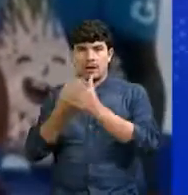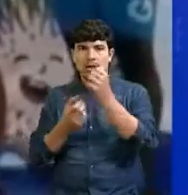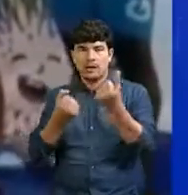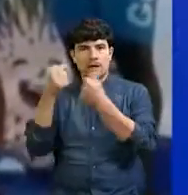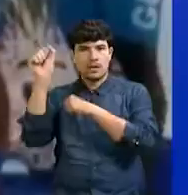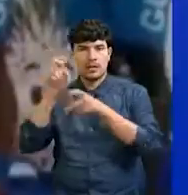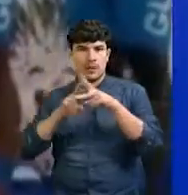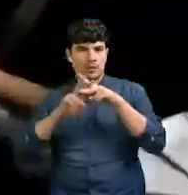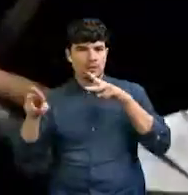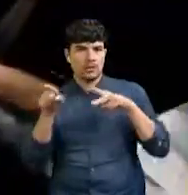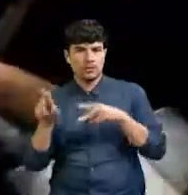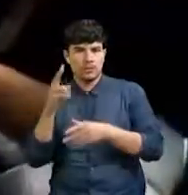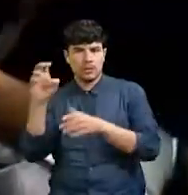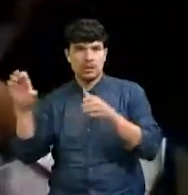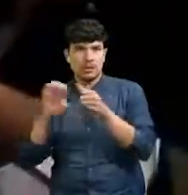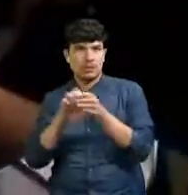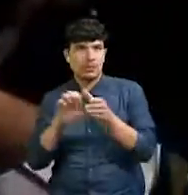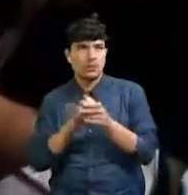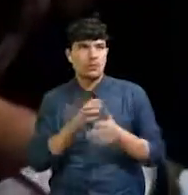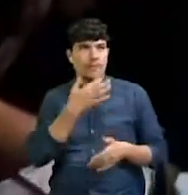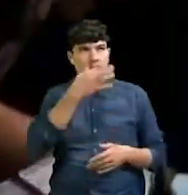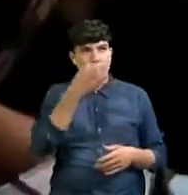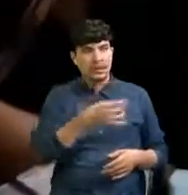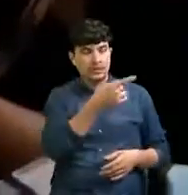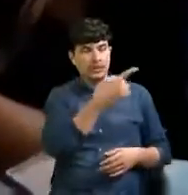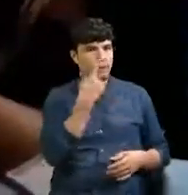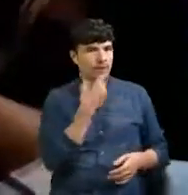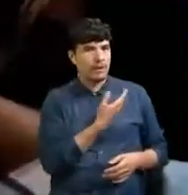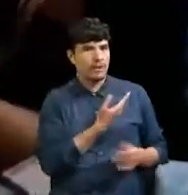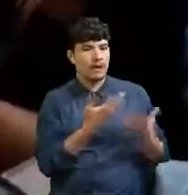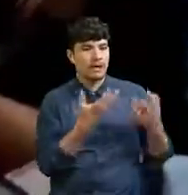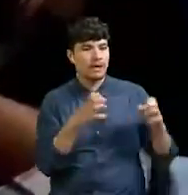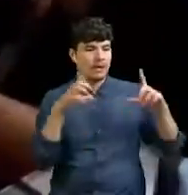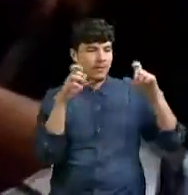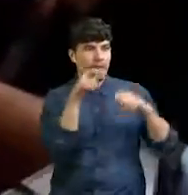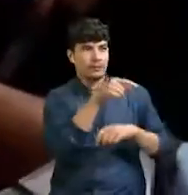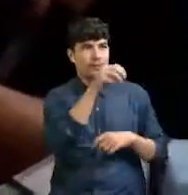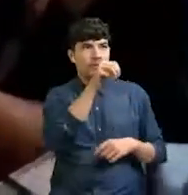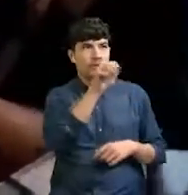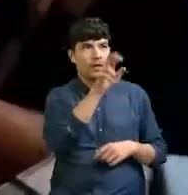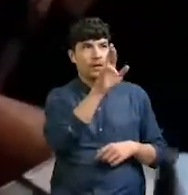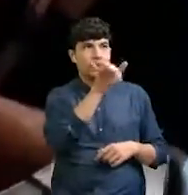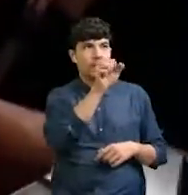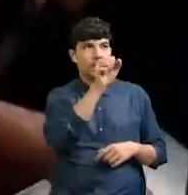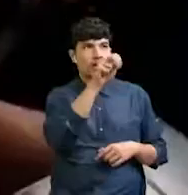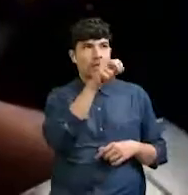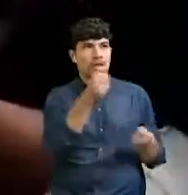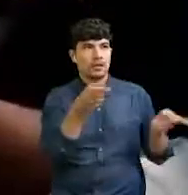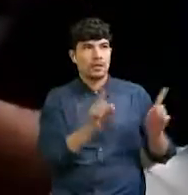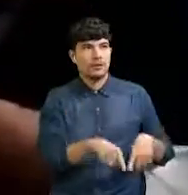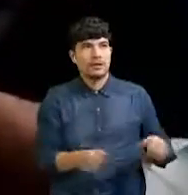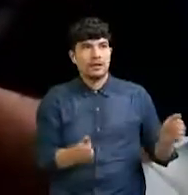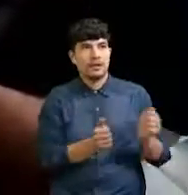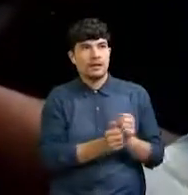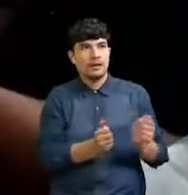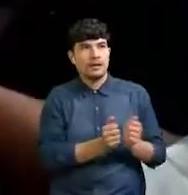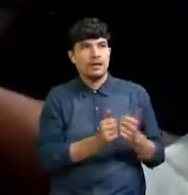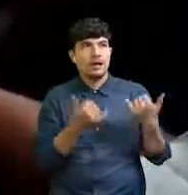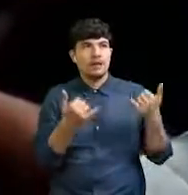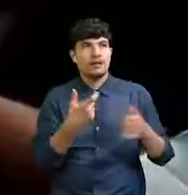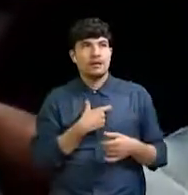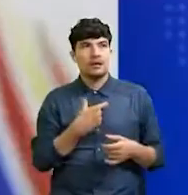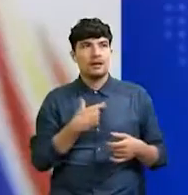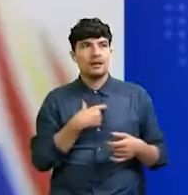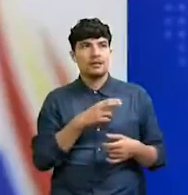la velocidad por equipos. Bueno, están allá, ellos quieren la foto con Mariana y conmigo, bueno, ya con la medalla, entonces ahorita